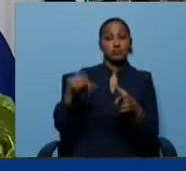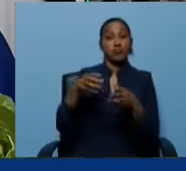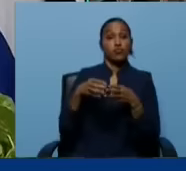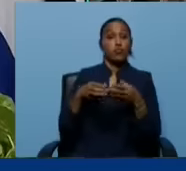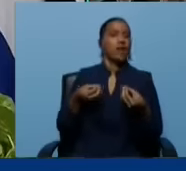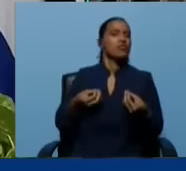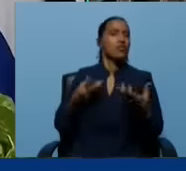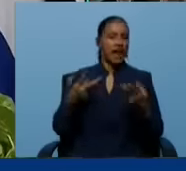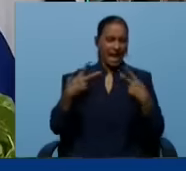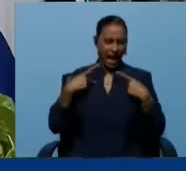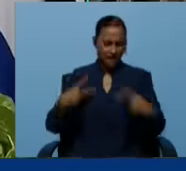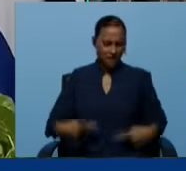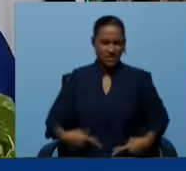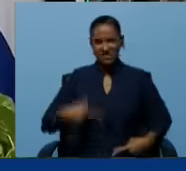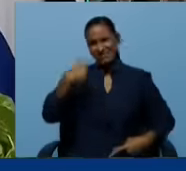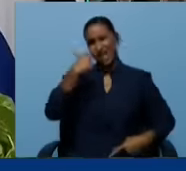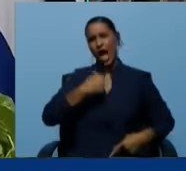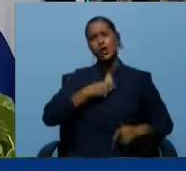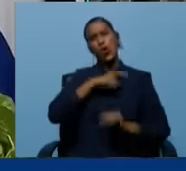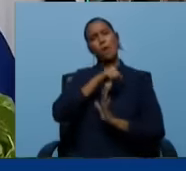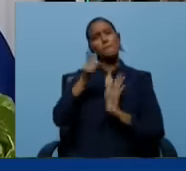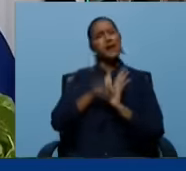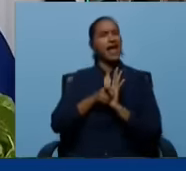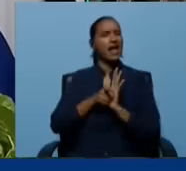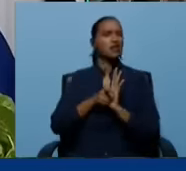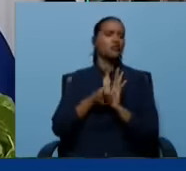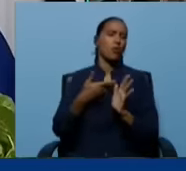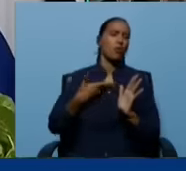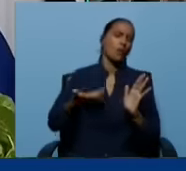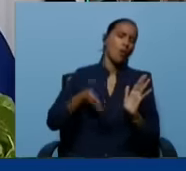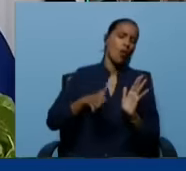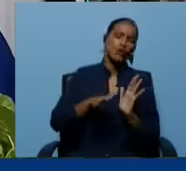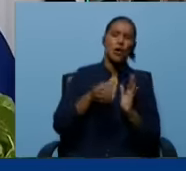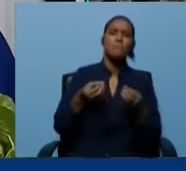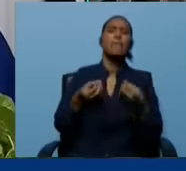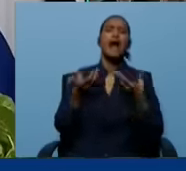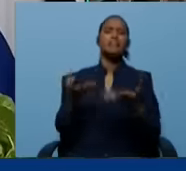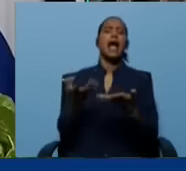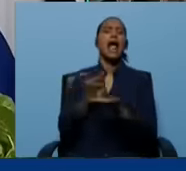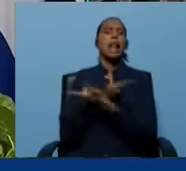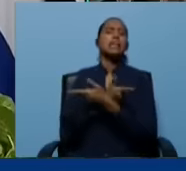liberar sus pueblos. Y eso explica por qué,